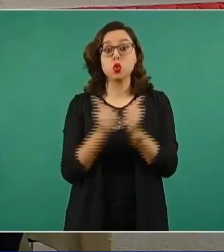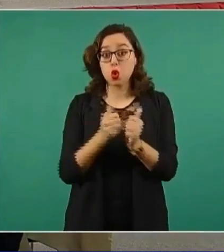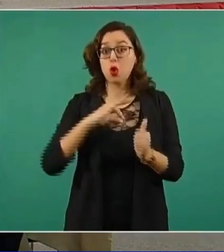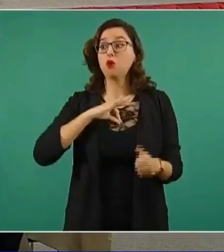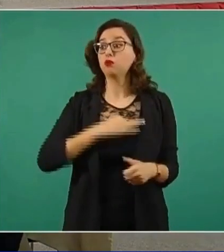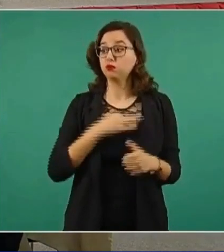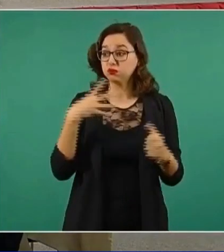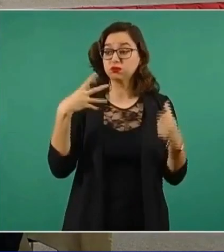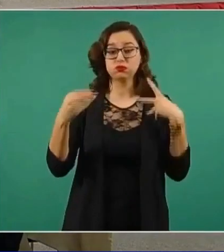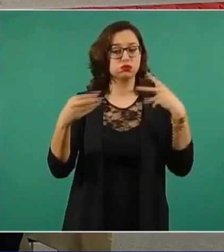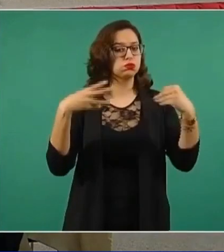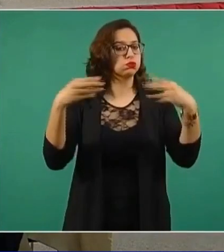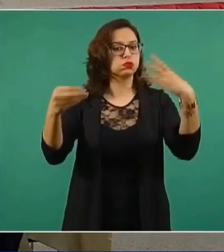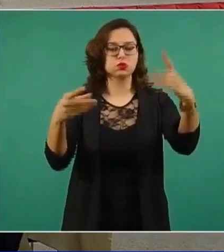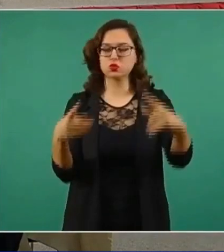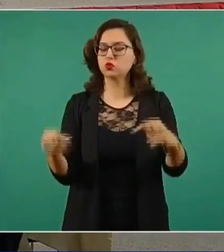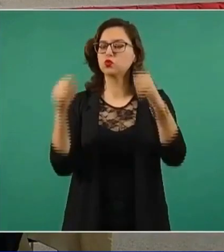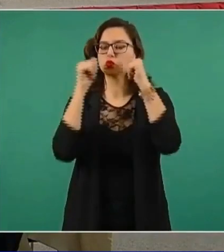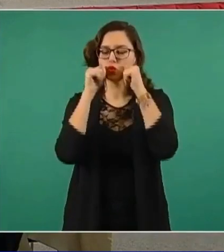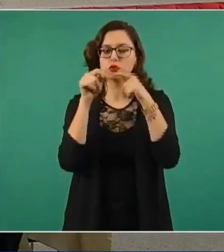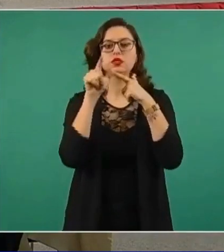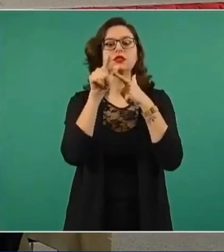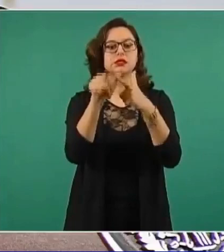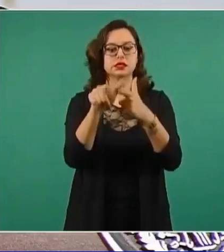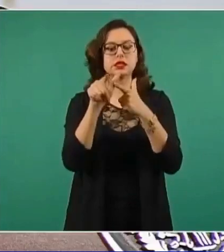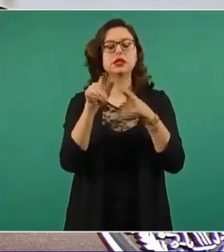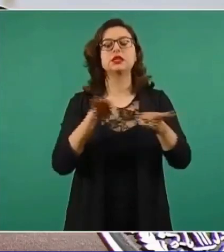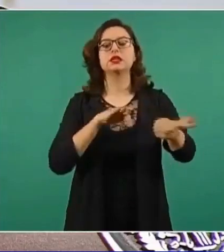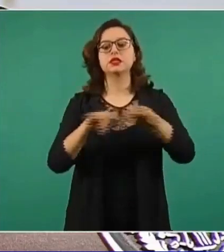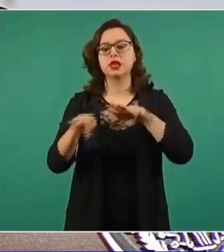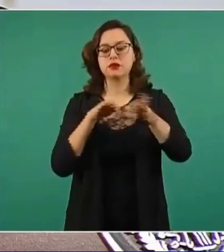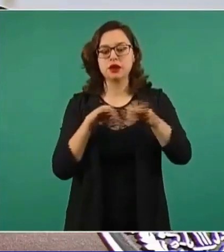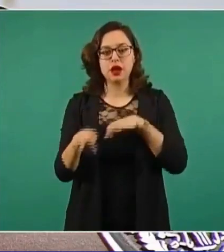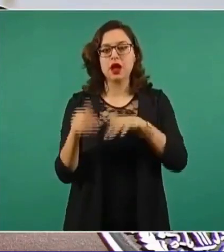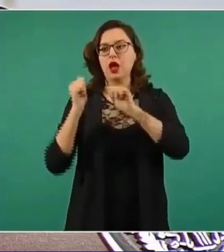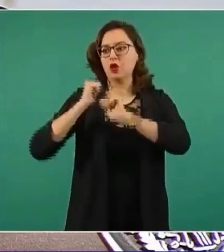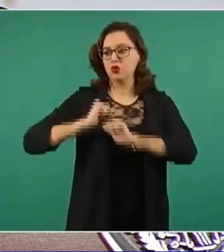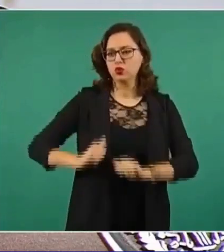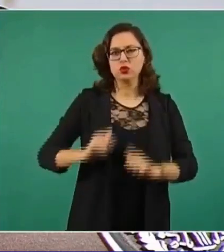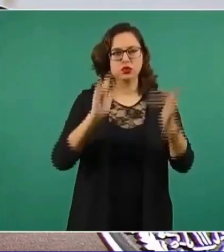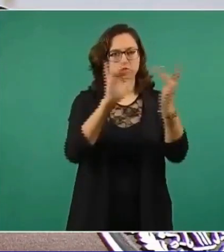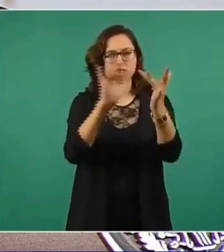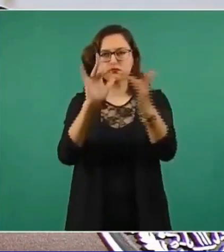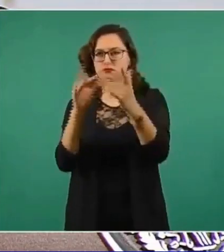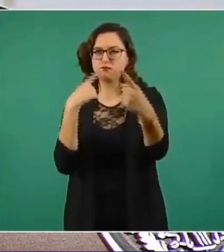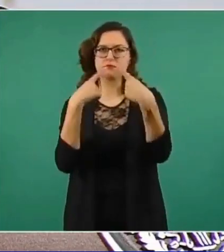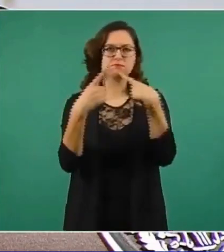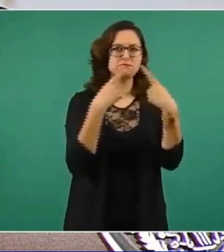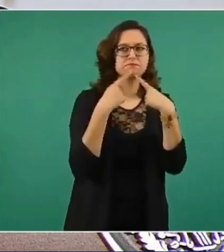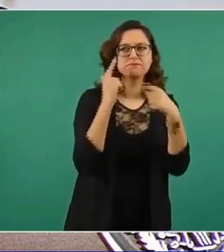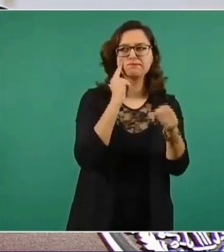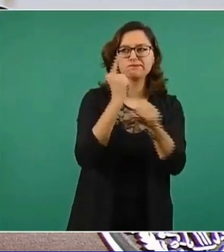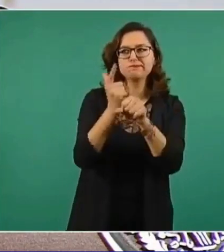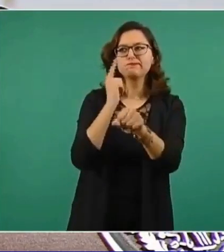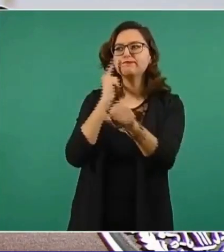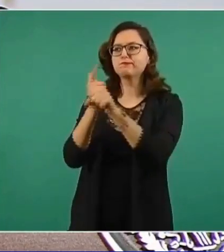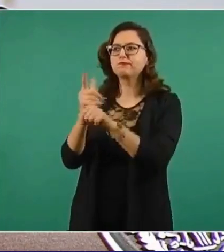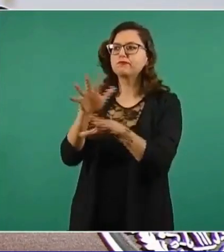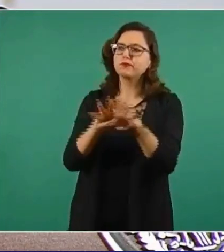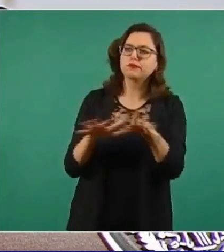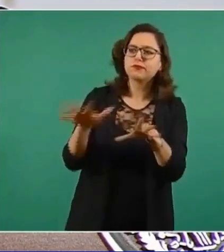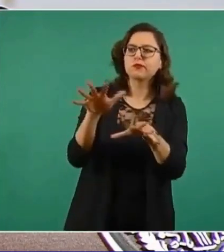que dialogan con las autoridades municipales, que identifican zonas de riesgo, que recuperan el